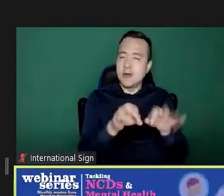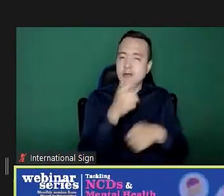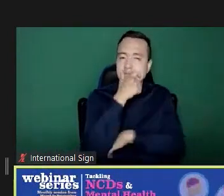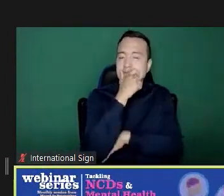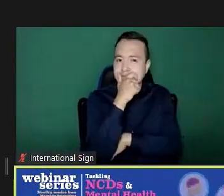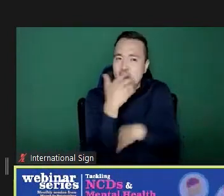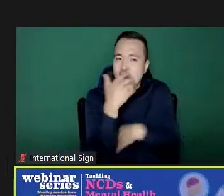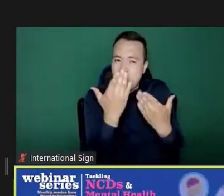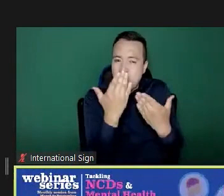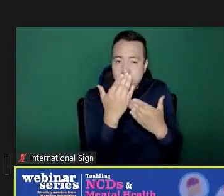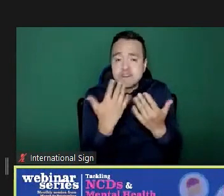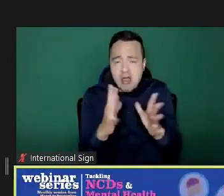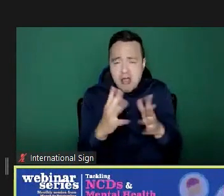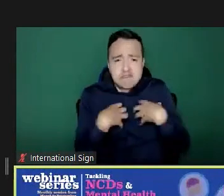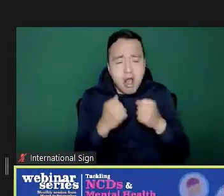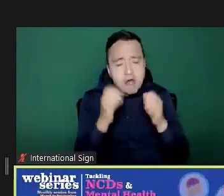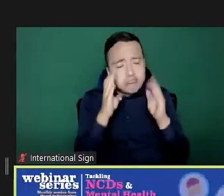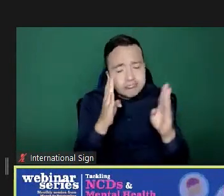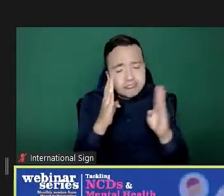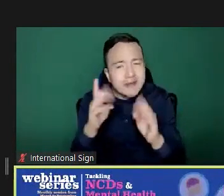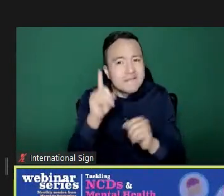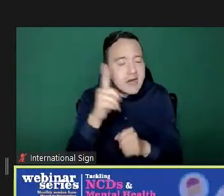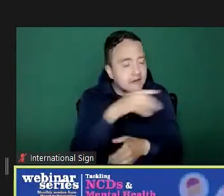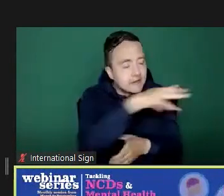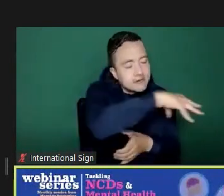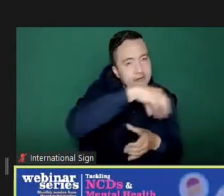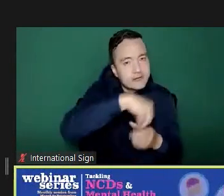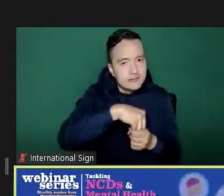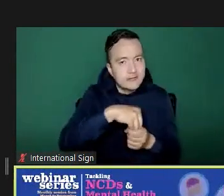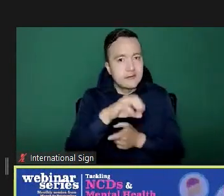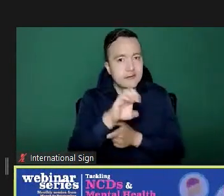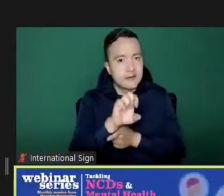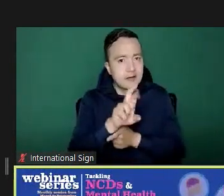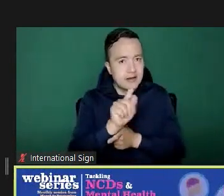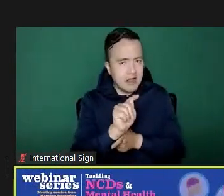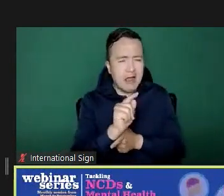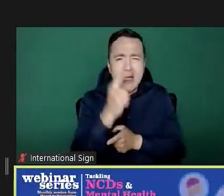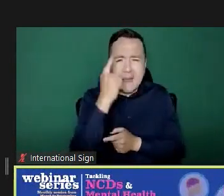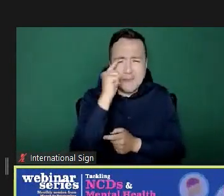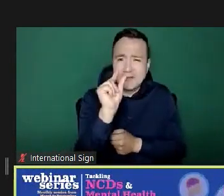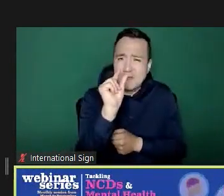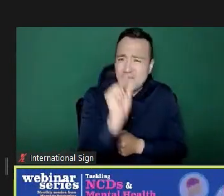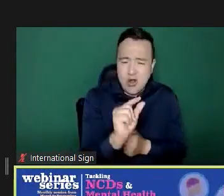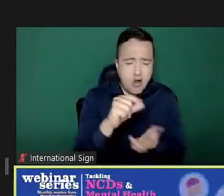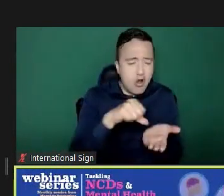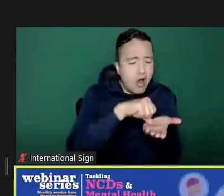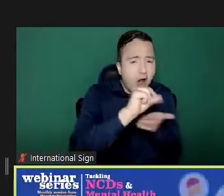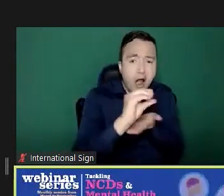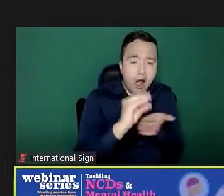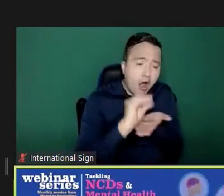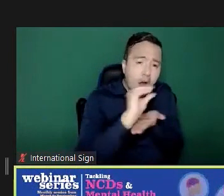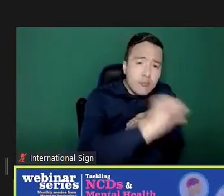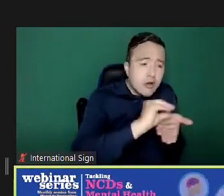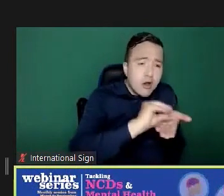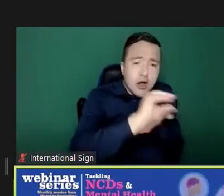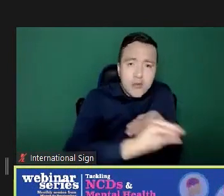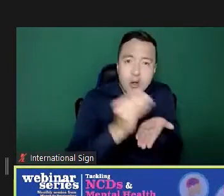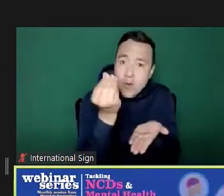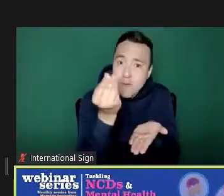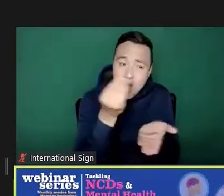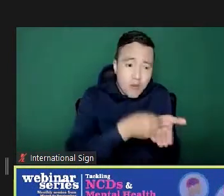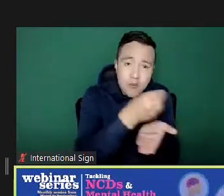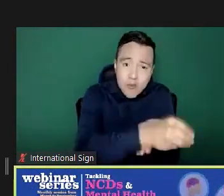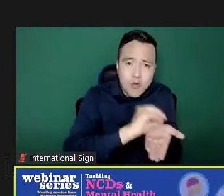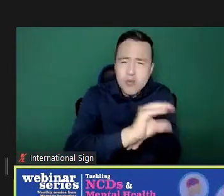Los principales son poco gasto público en salud. También el financiamiento es